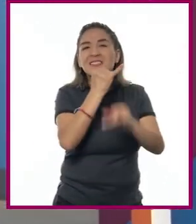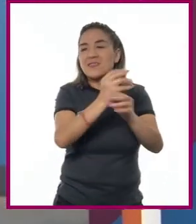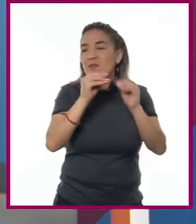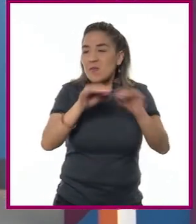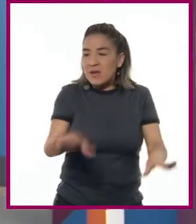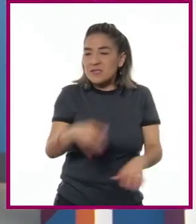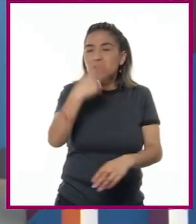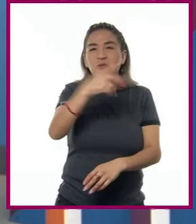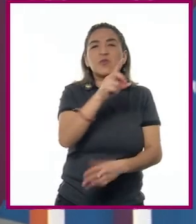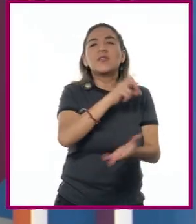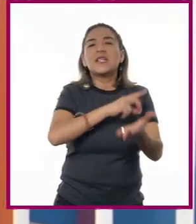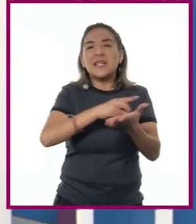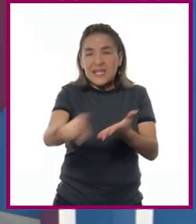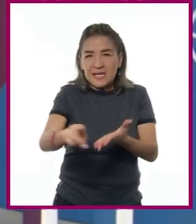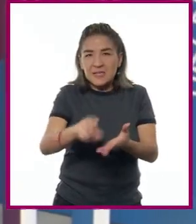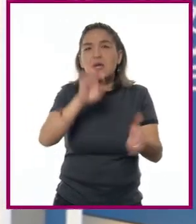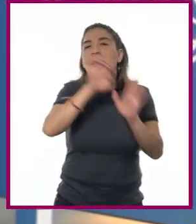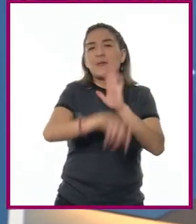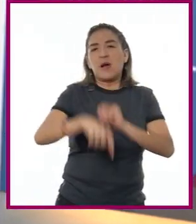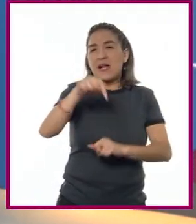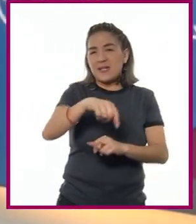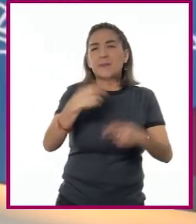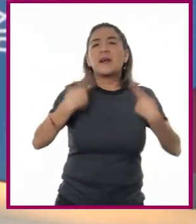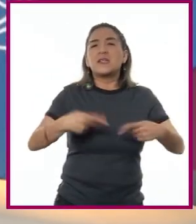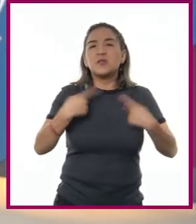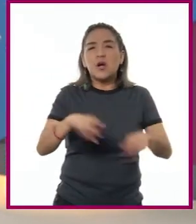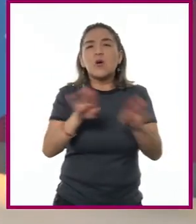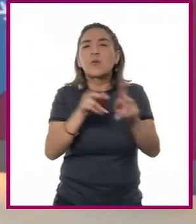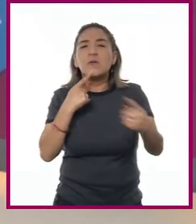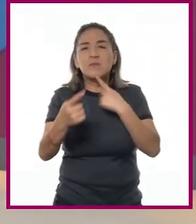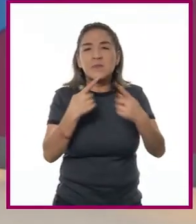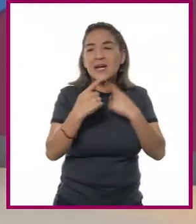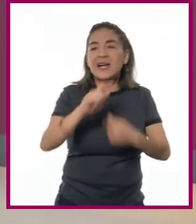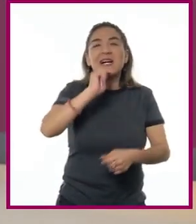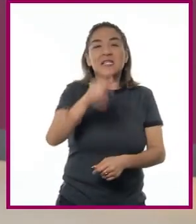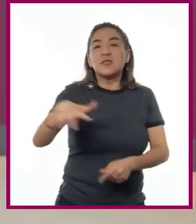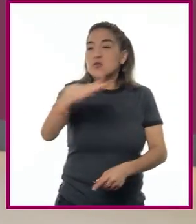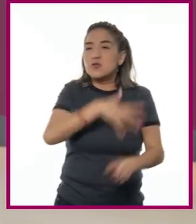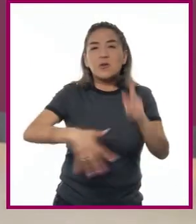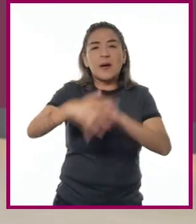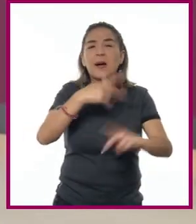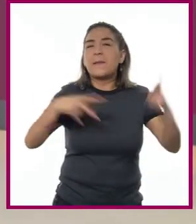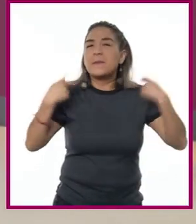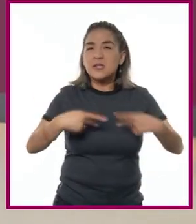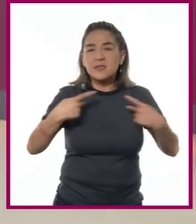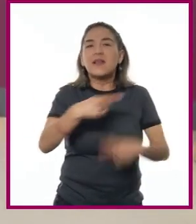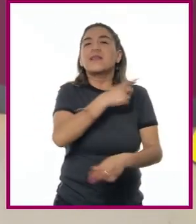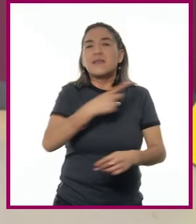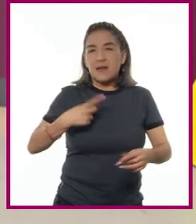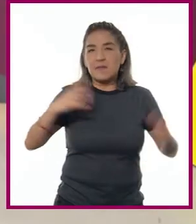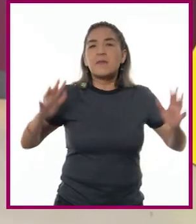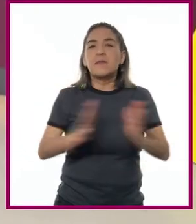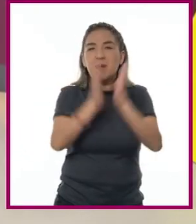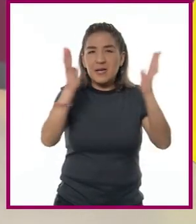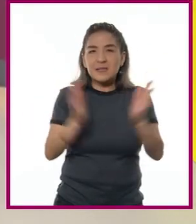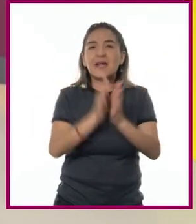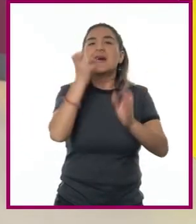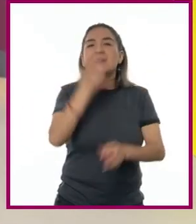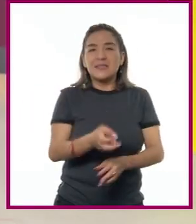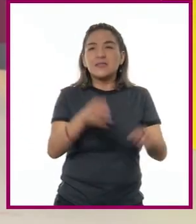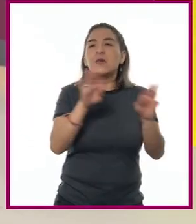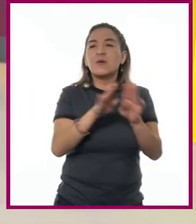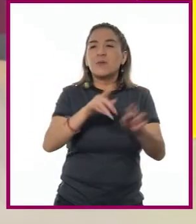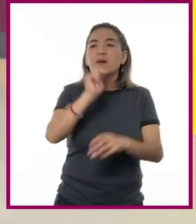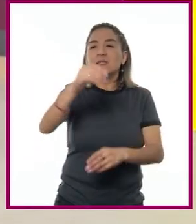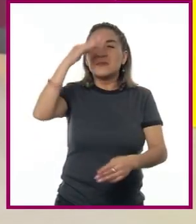Como sabemos, en una sociedad democrática es deseable que las y los ciudadanos participen de manera activa en la toma